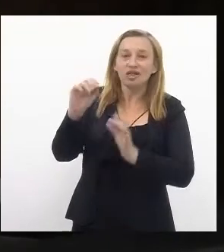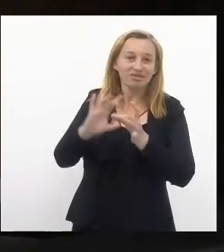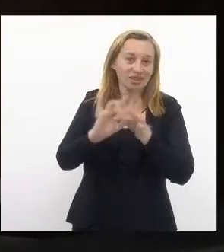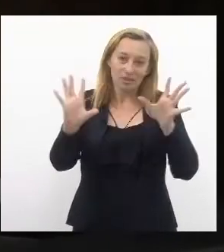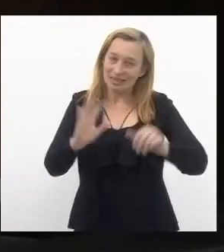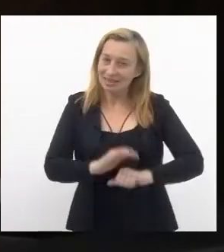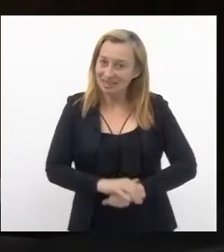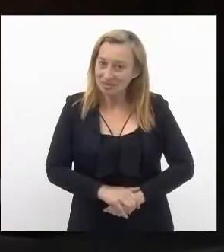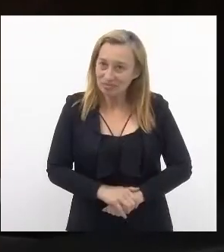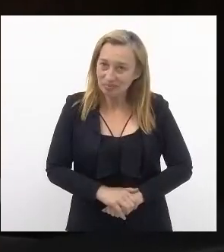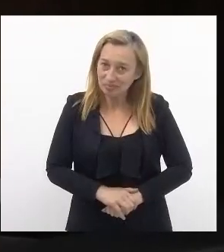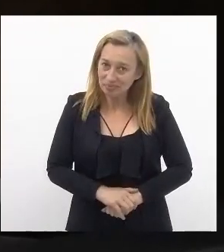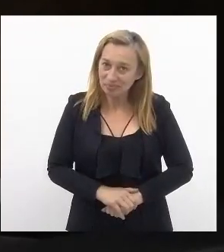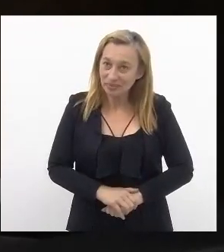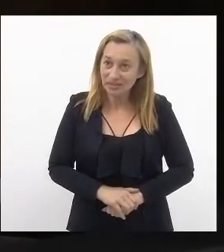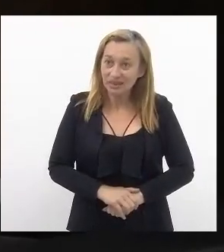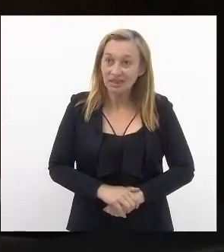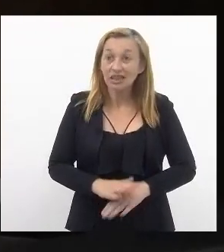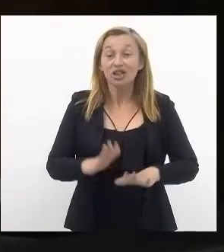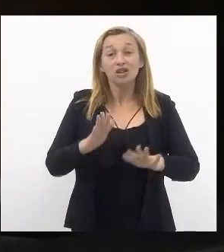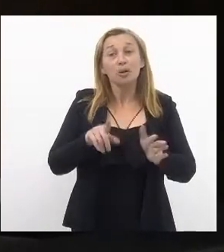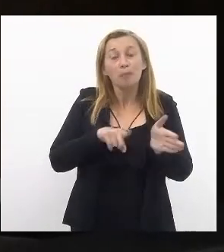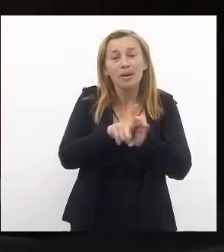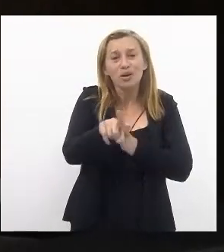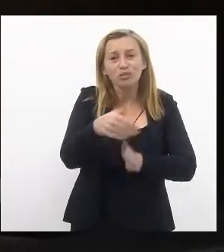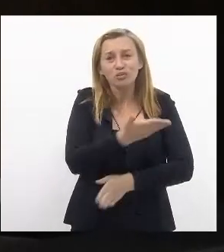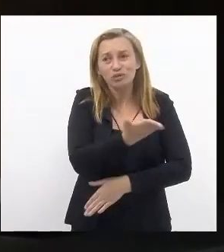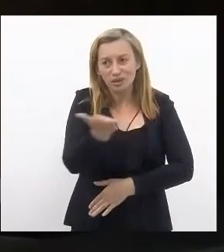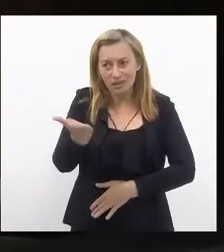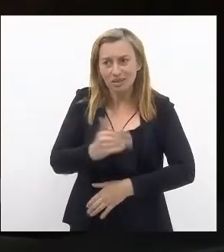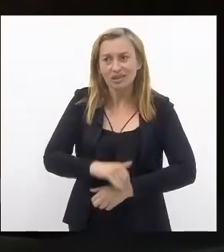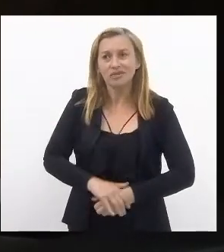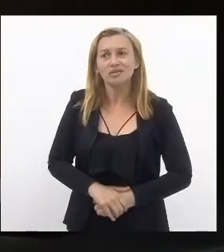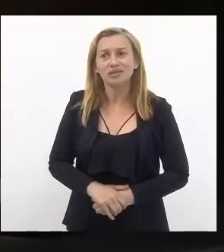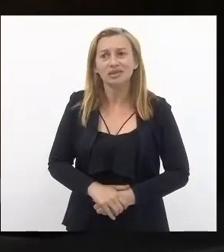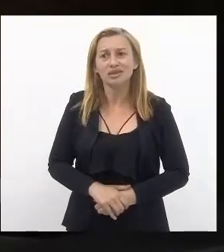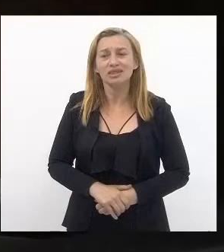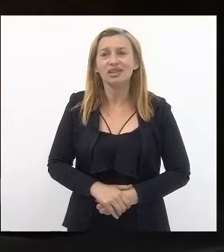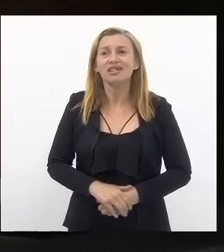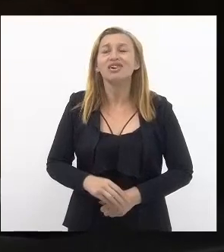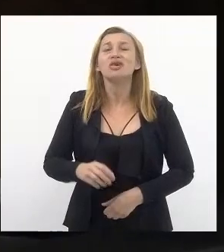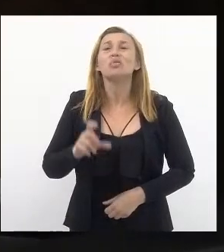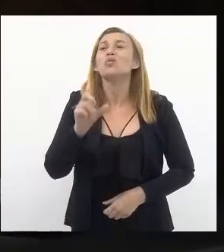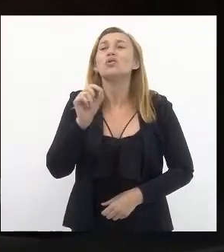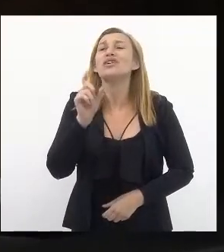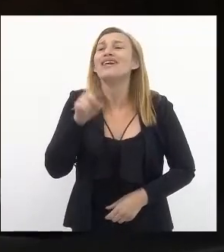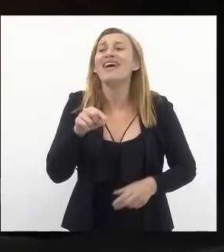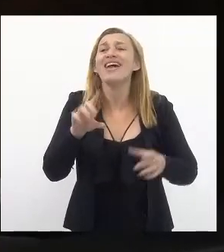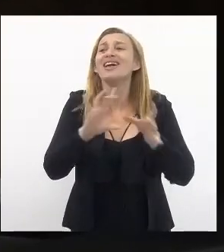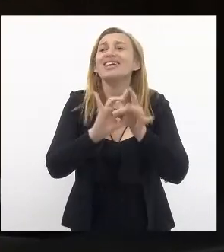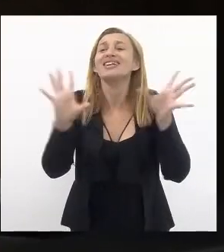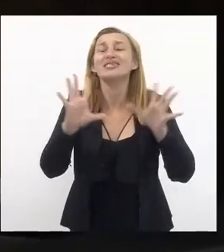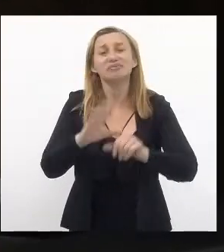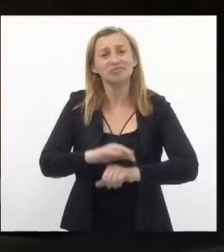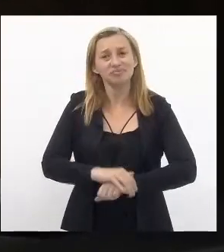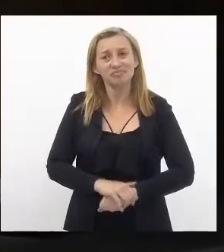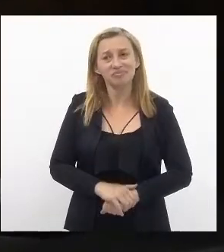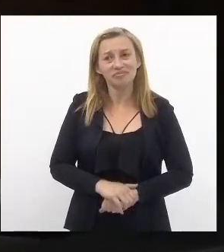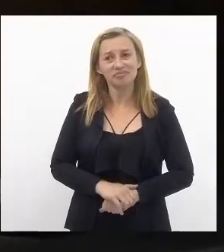independencia. Y si yo le pregunto a todos, ¿quién es independiente?